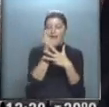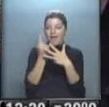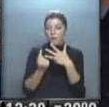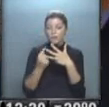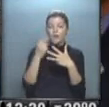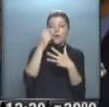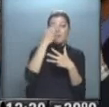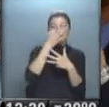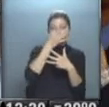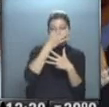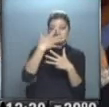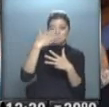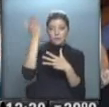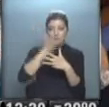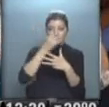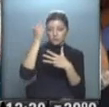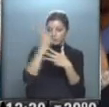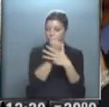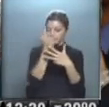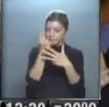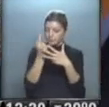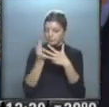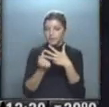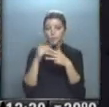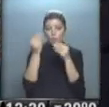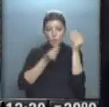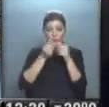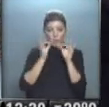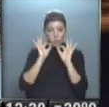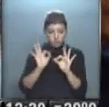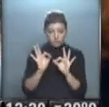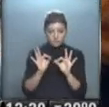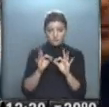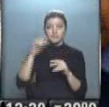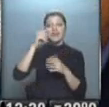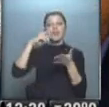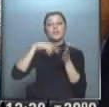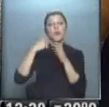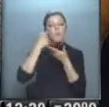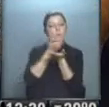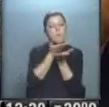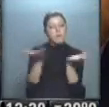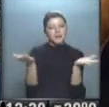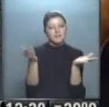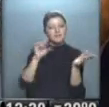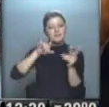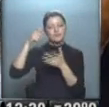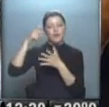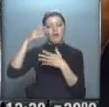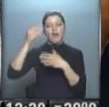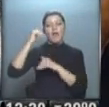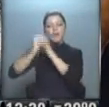tiene el 25% cada uno, ya es un mercado concentrado. En este sentido, y demuestra la sustentabilidad de las empresas